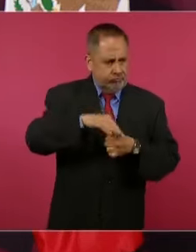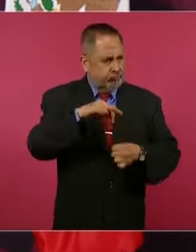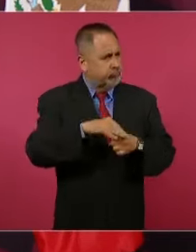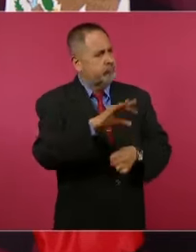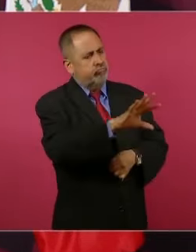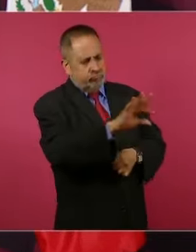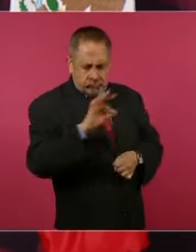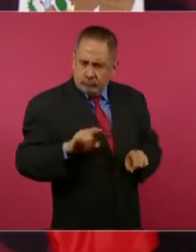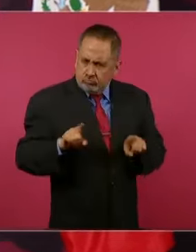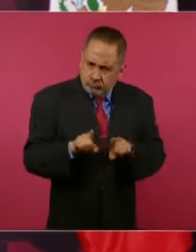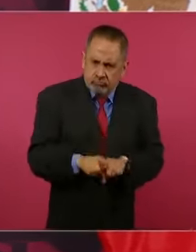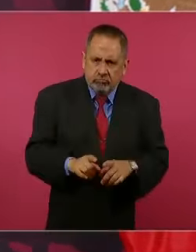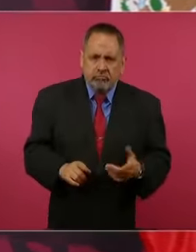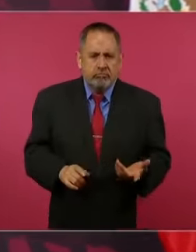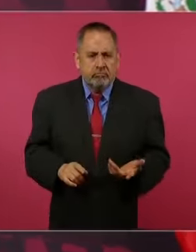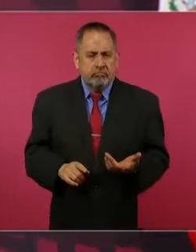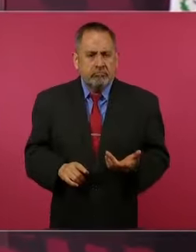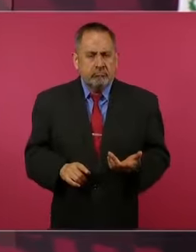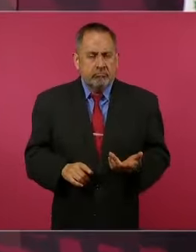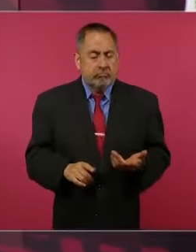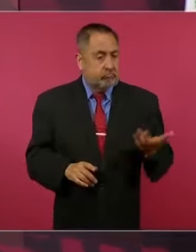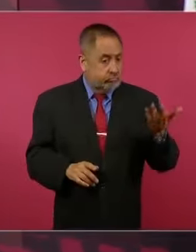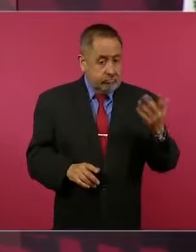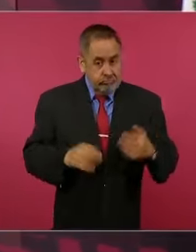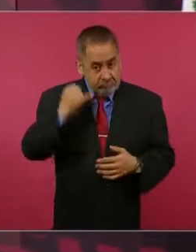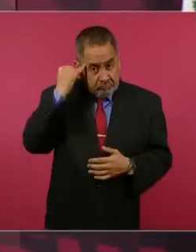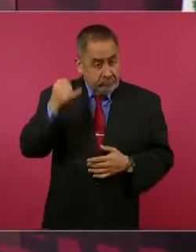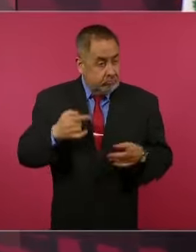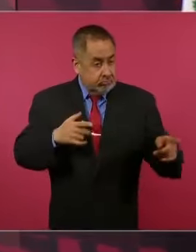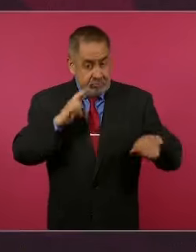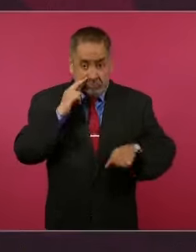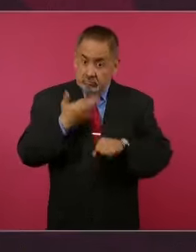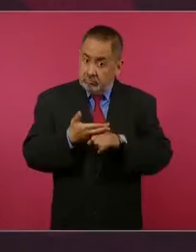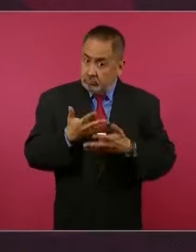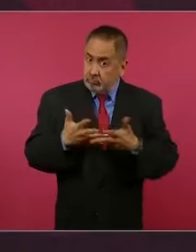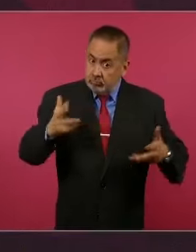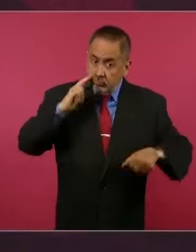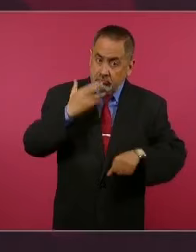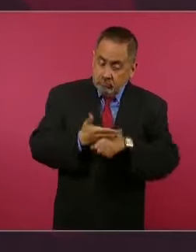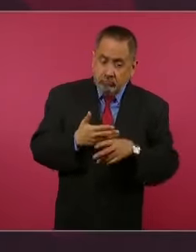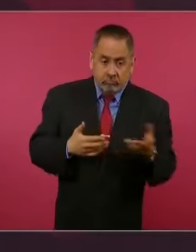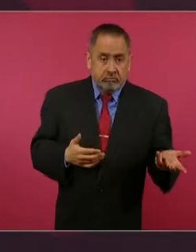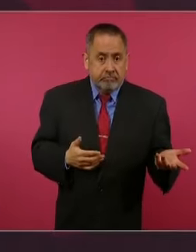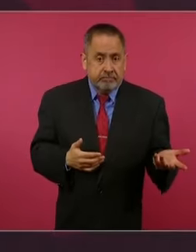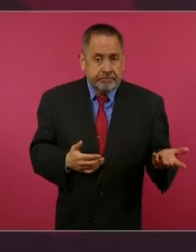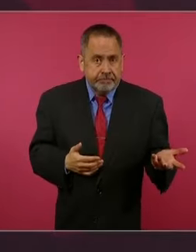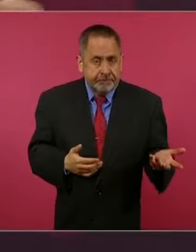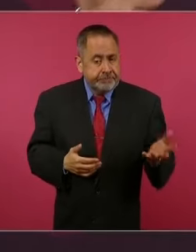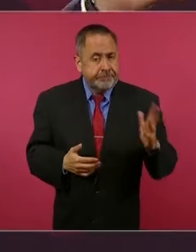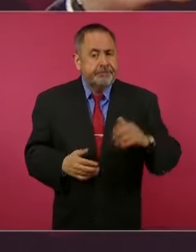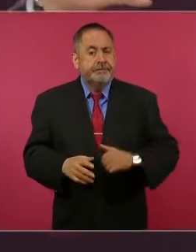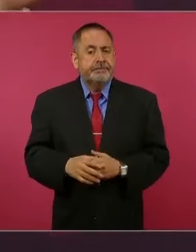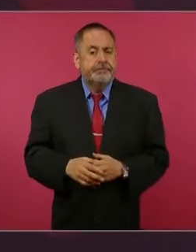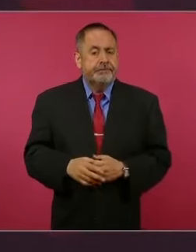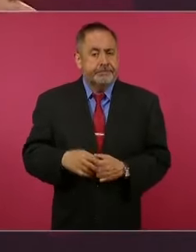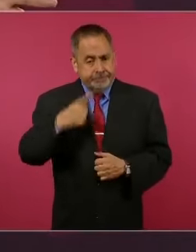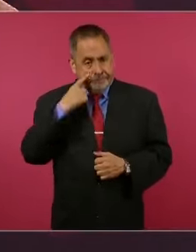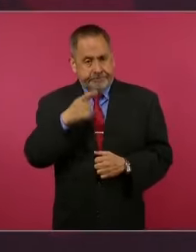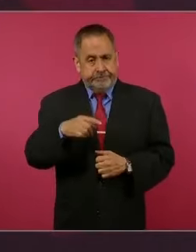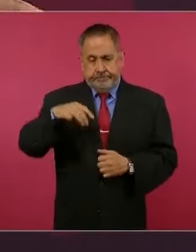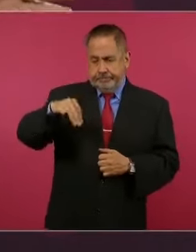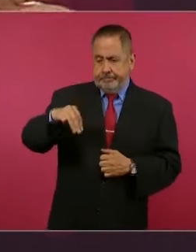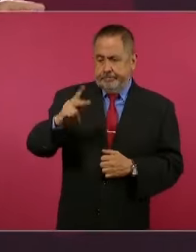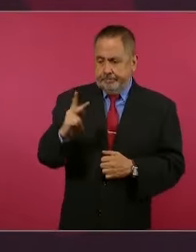imagínense la responsabilidad que tienen Porque el Ministerio Público es